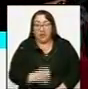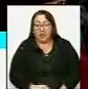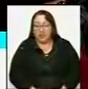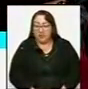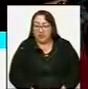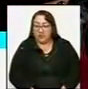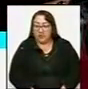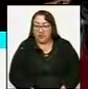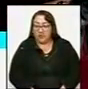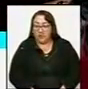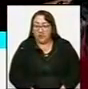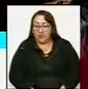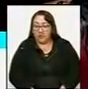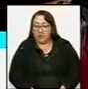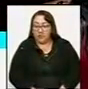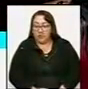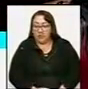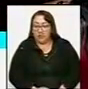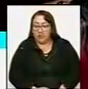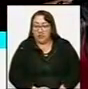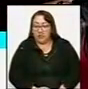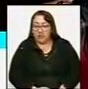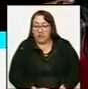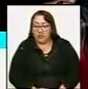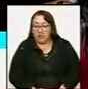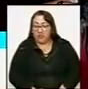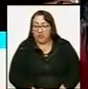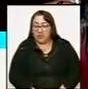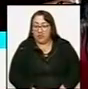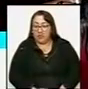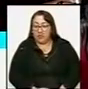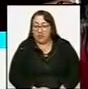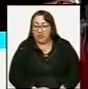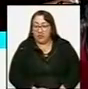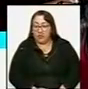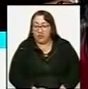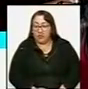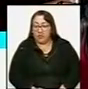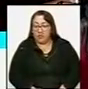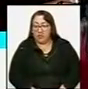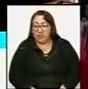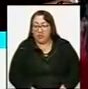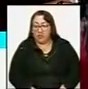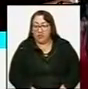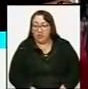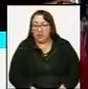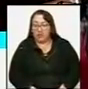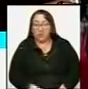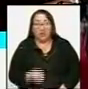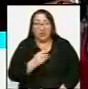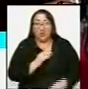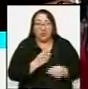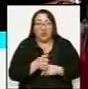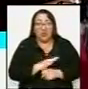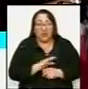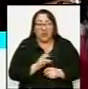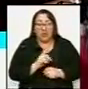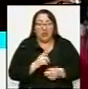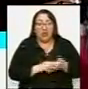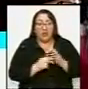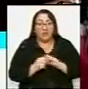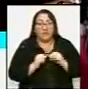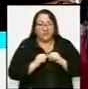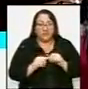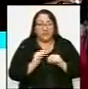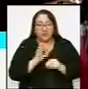El B sostiene... O sea, el B pide que se envíe el padrón actualizado. Usted dice, claro, que no envíe padrón actualizado, sino que